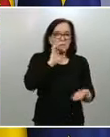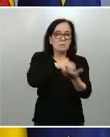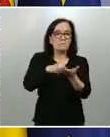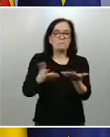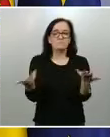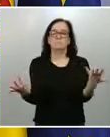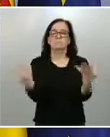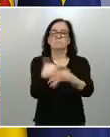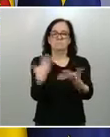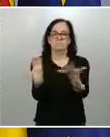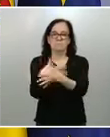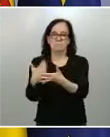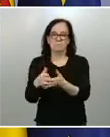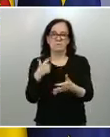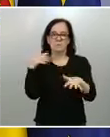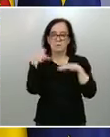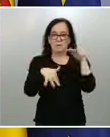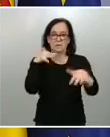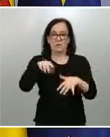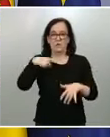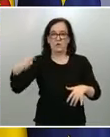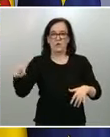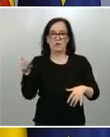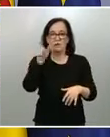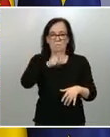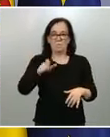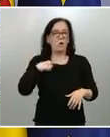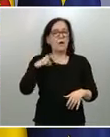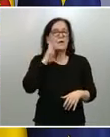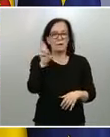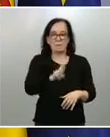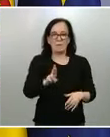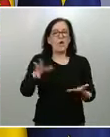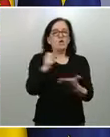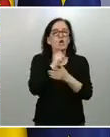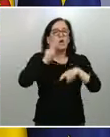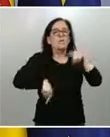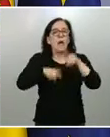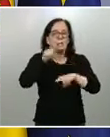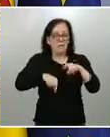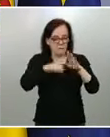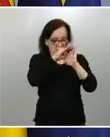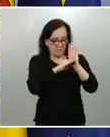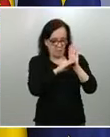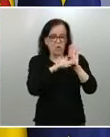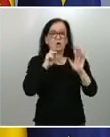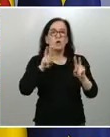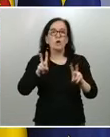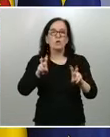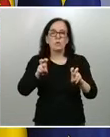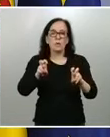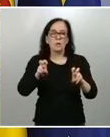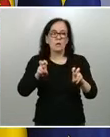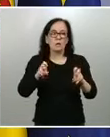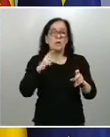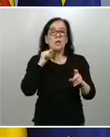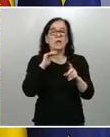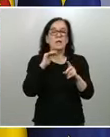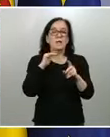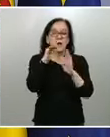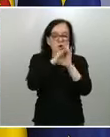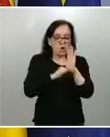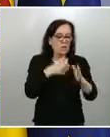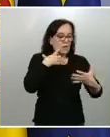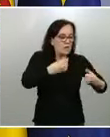afluencias de otras personas pero insisto todo está condicionado por nuevamente las condiciones sanitarias que